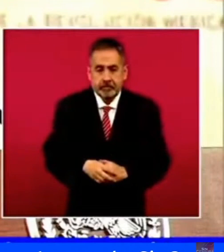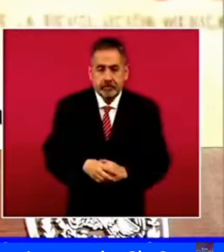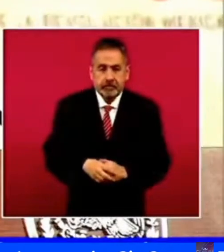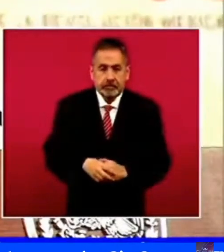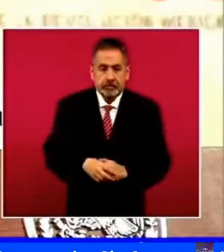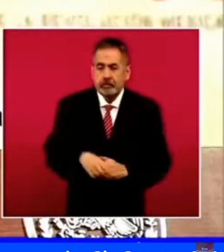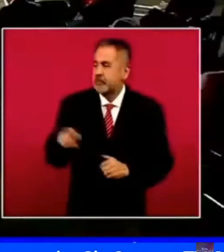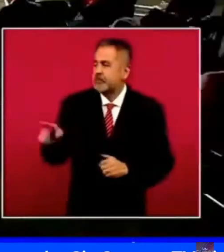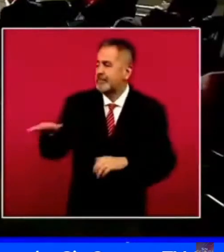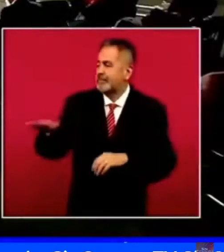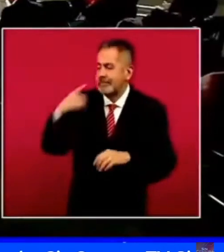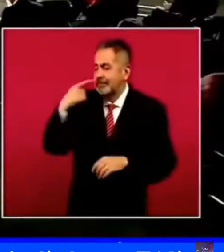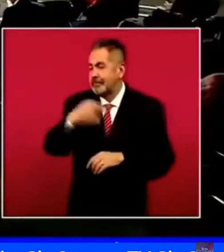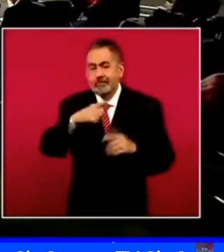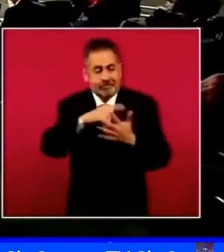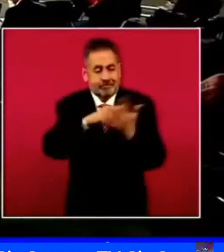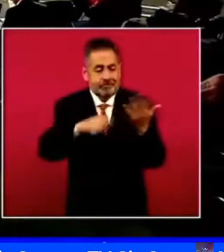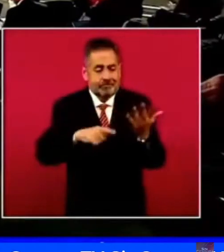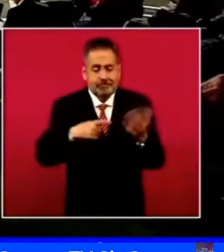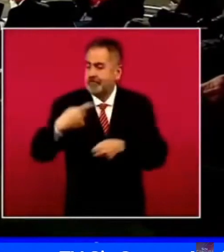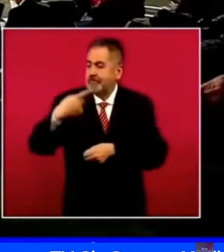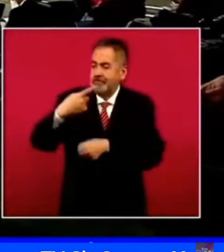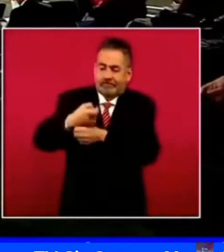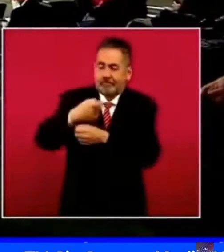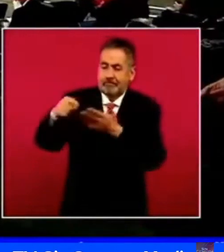a ver quién sacó el primer lugar